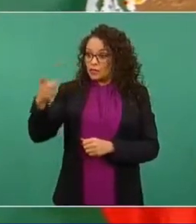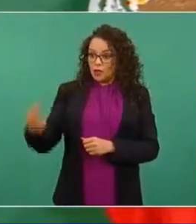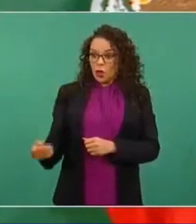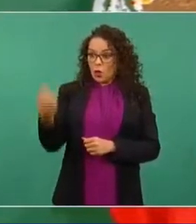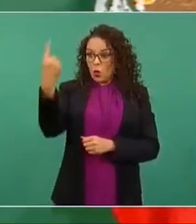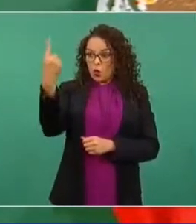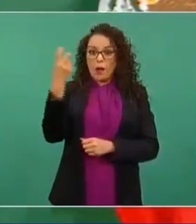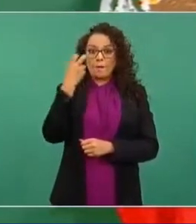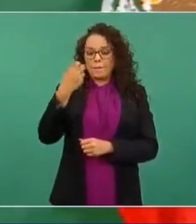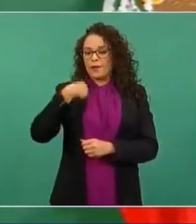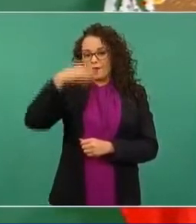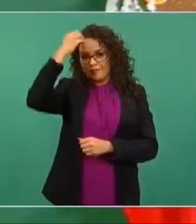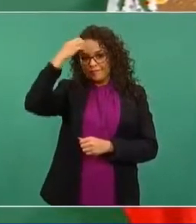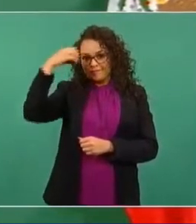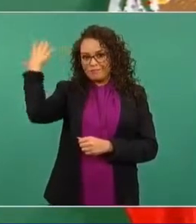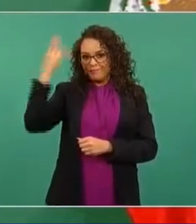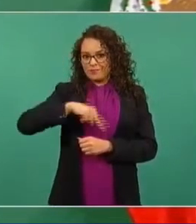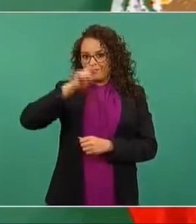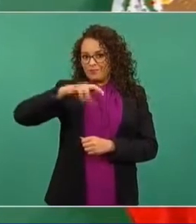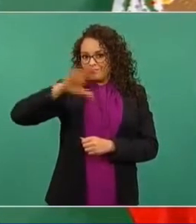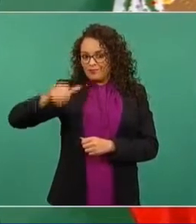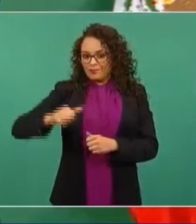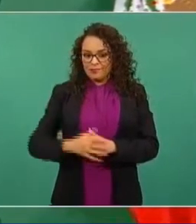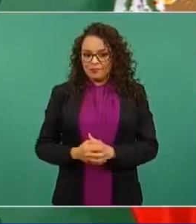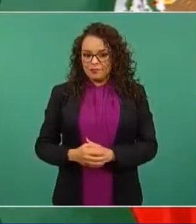olvida. ¿Qué creen que pasó?